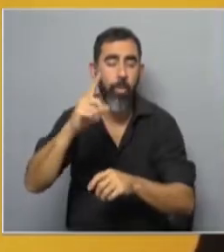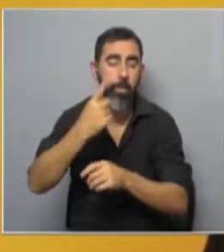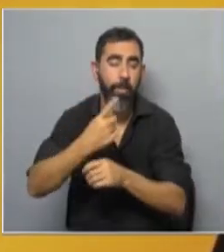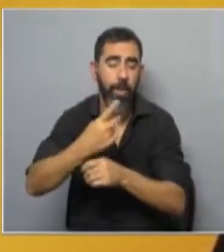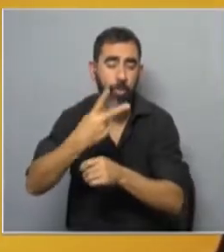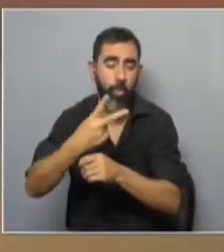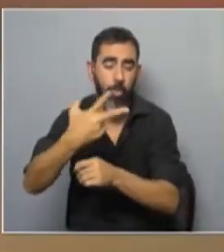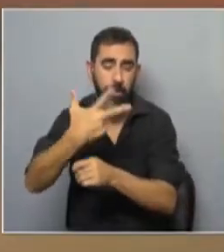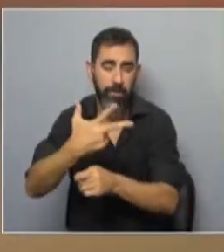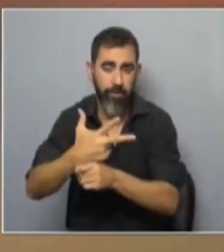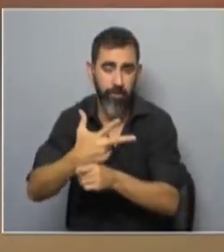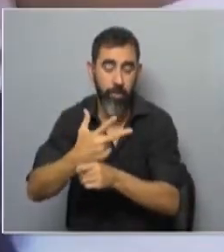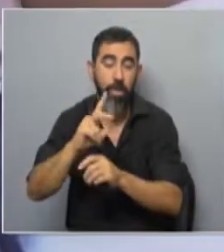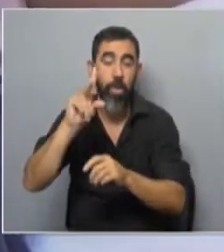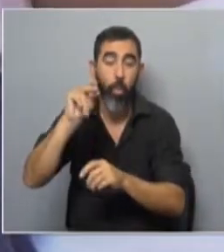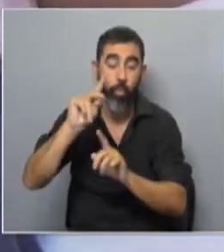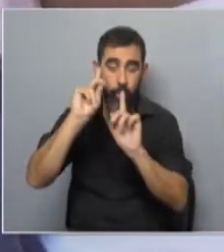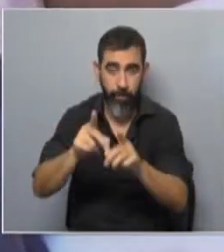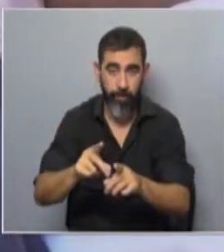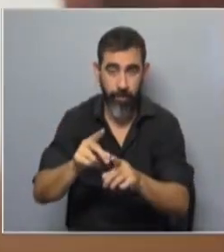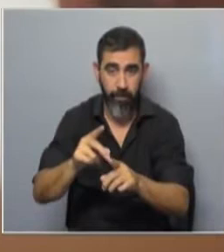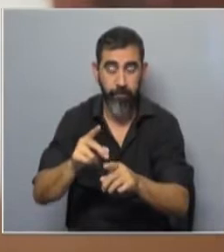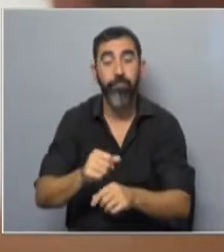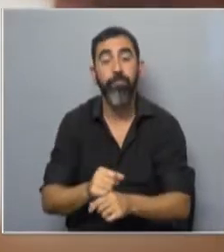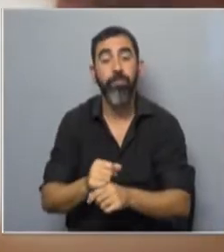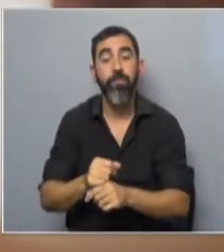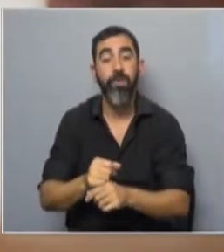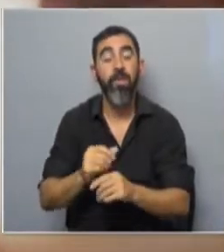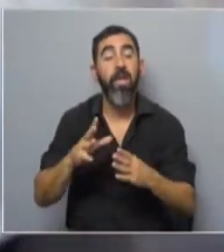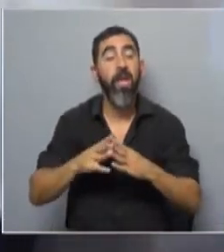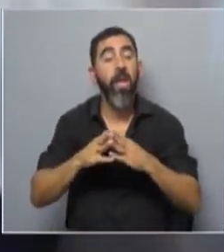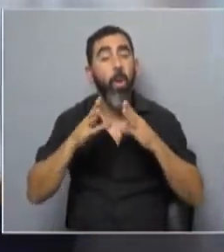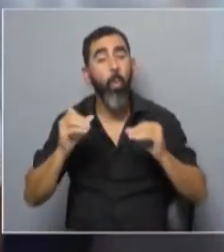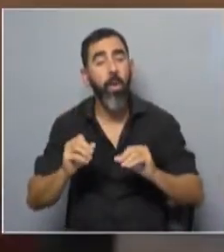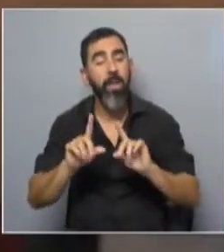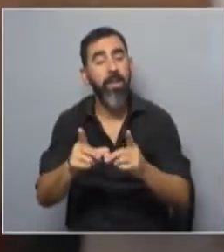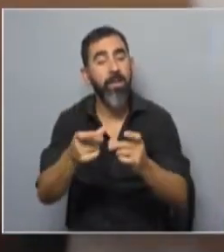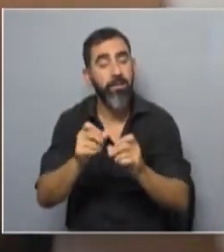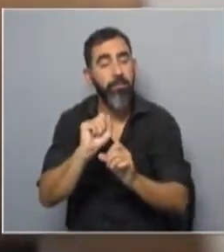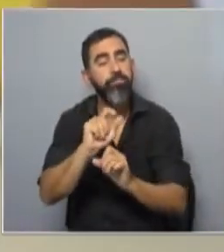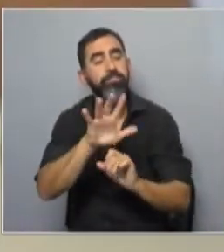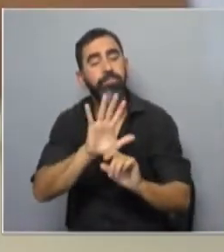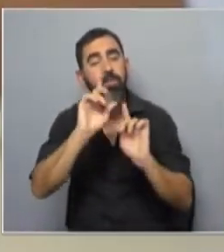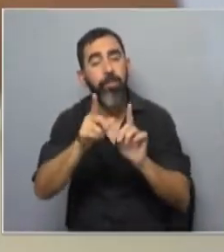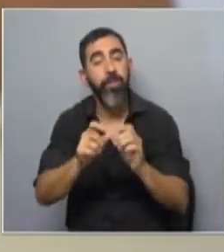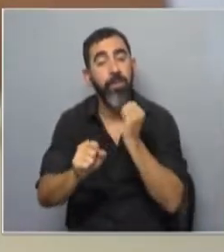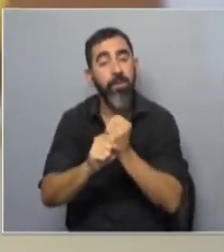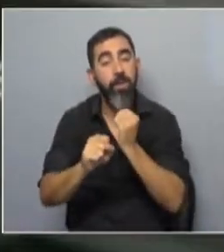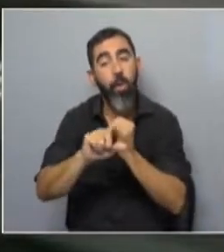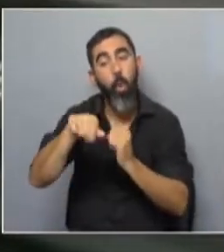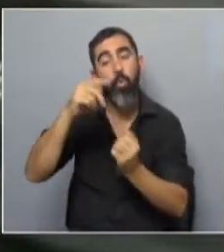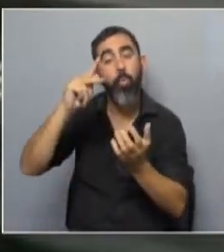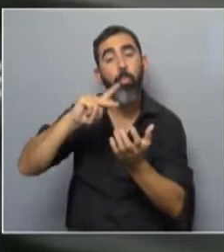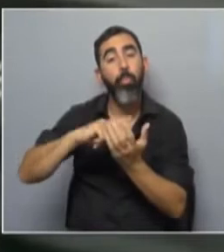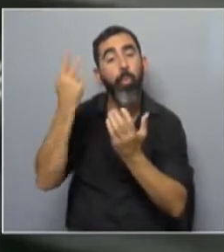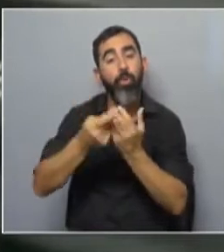básico, tanto de secundaria como de UTU. Y los centros de primaria tienen que tener además la característica de estar trabajando con otro proyecto de